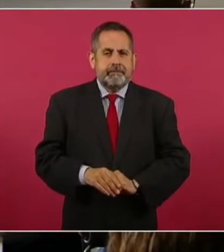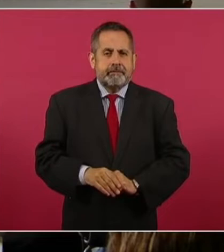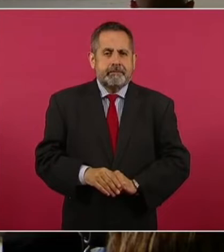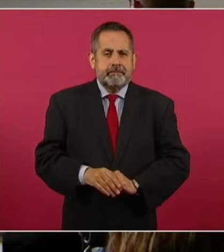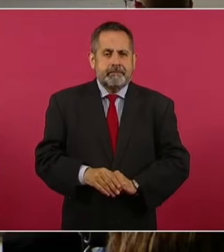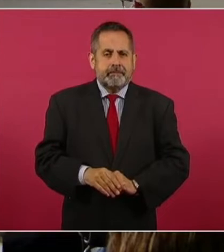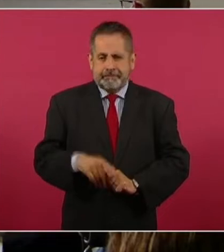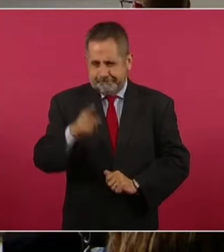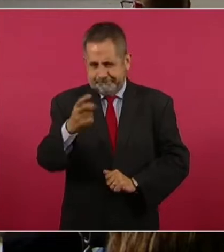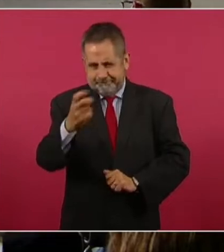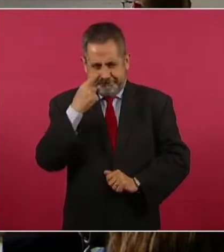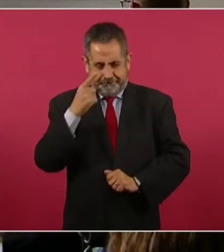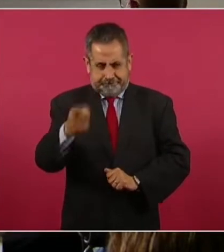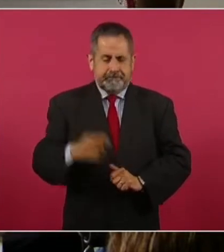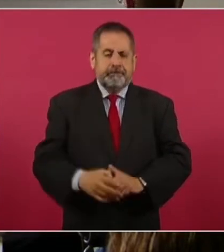Sí, aquí está.